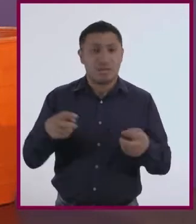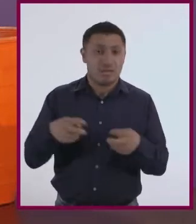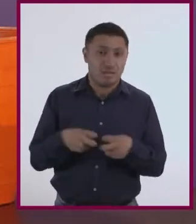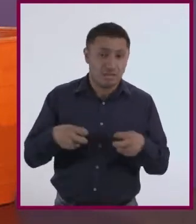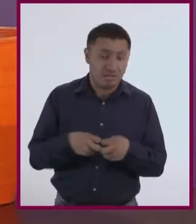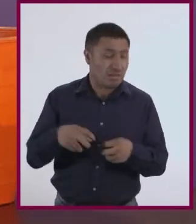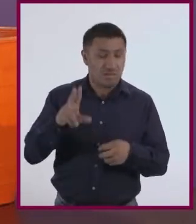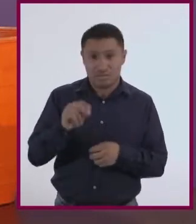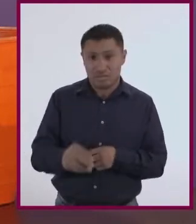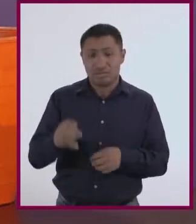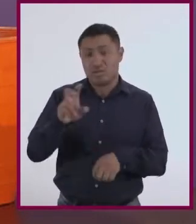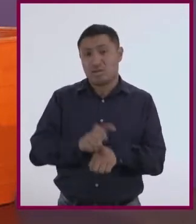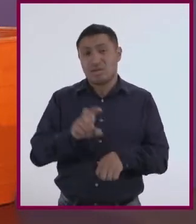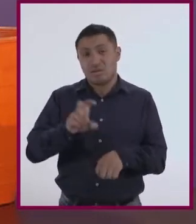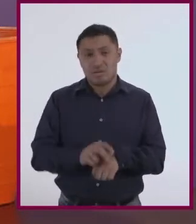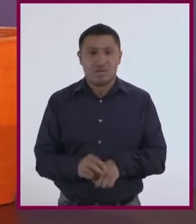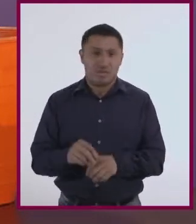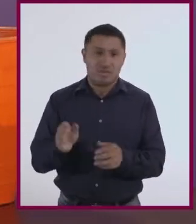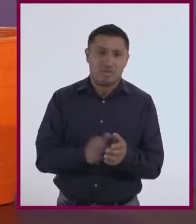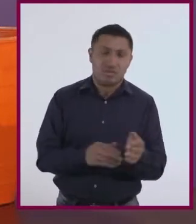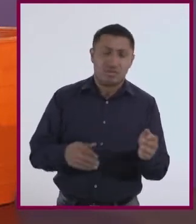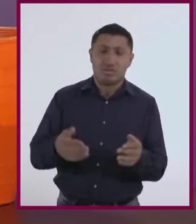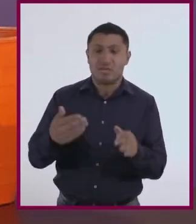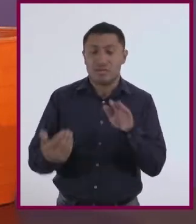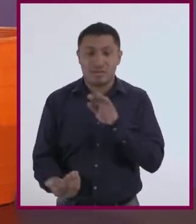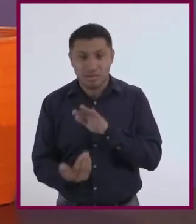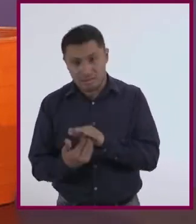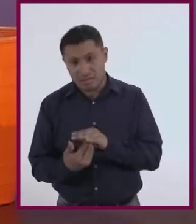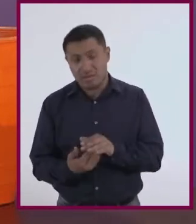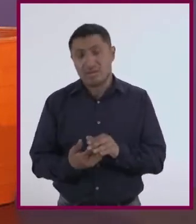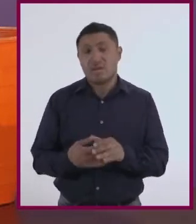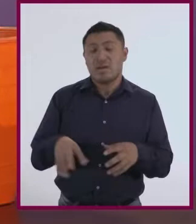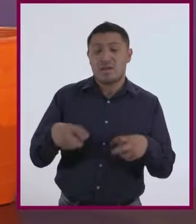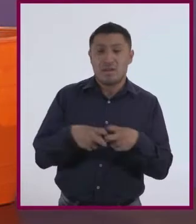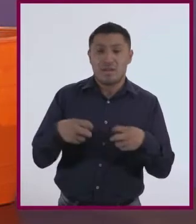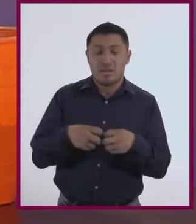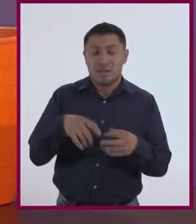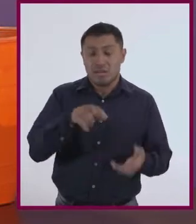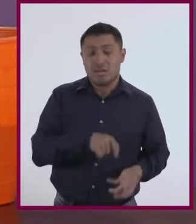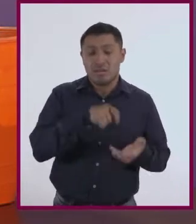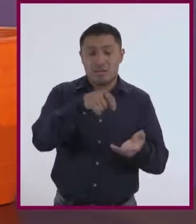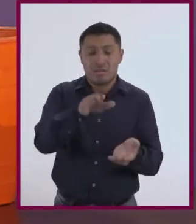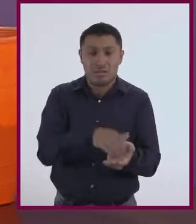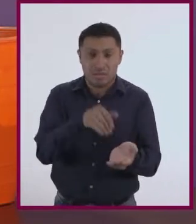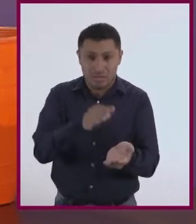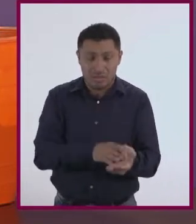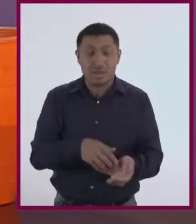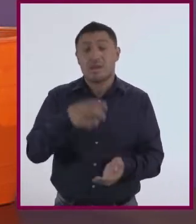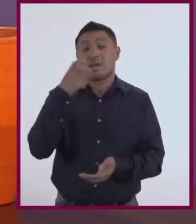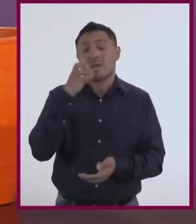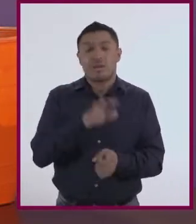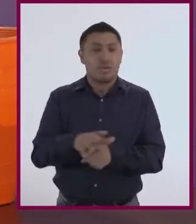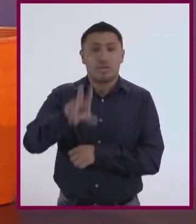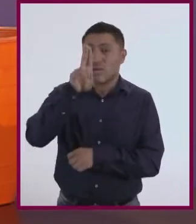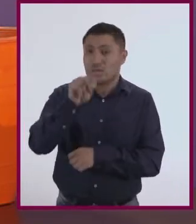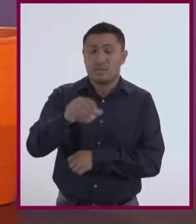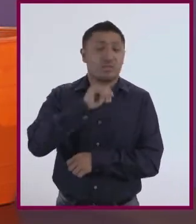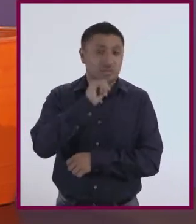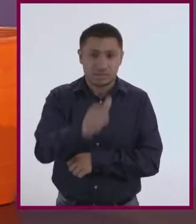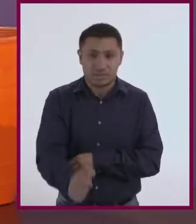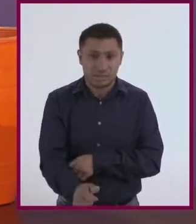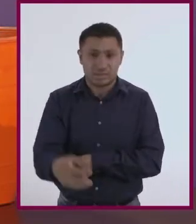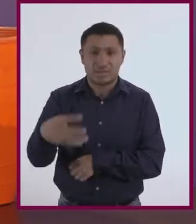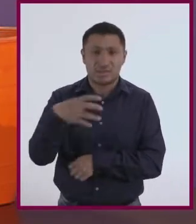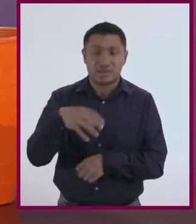plastificado y cascarones de huevo, servilletas de mesa, envases y bolsas de papel. Los residuos que definitivamente no deben incluirse en la mezcla